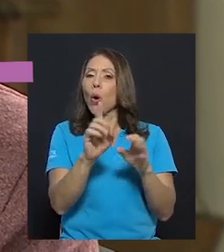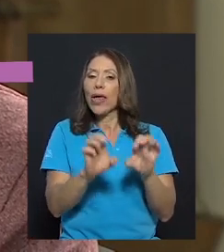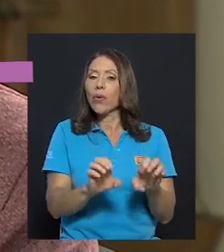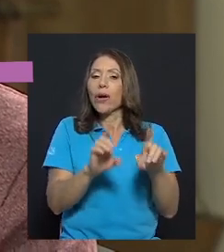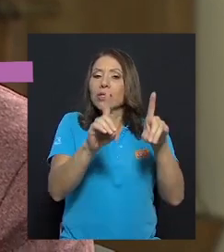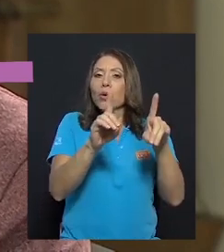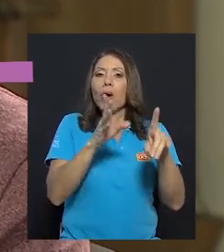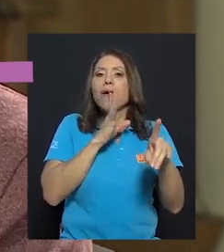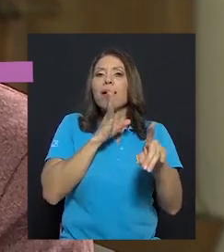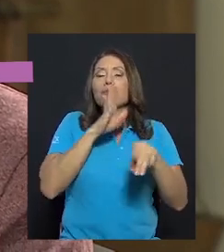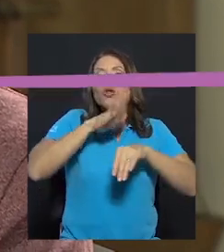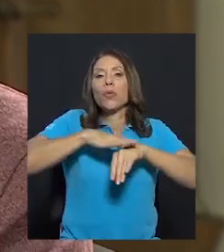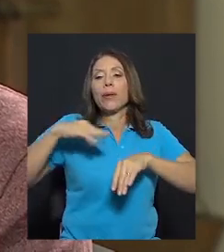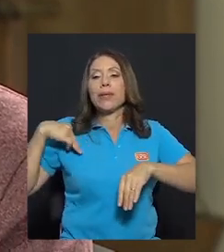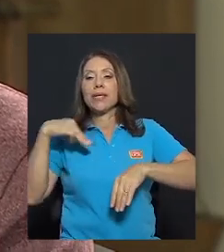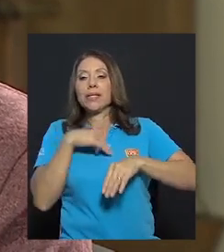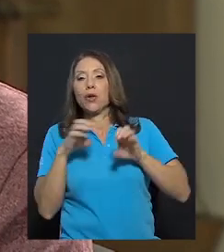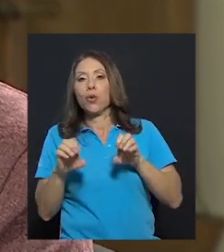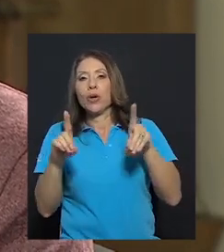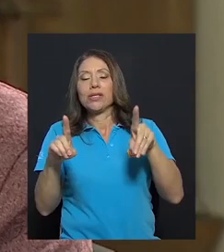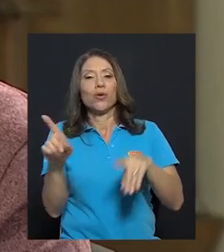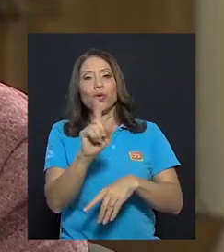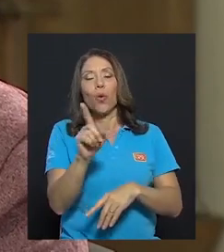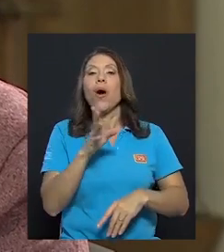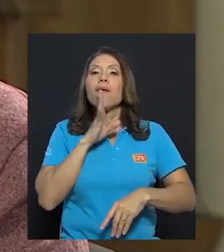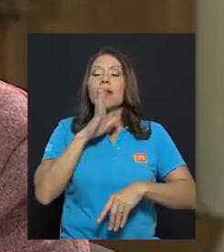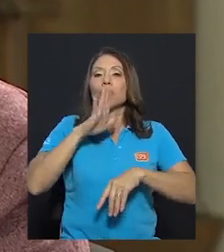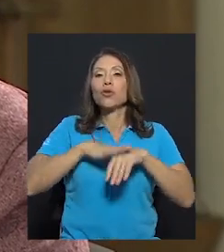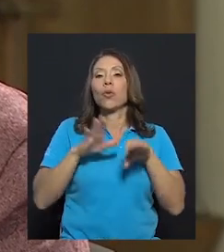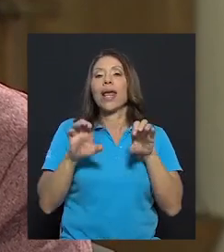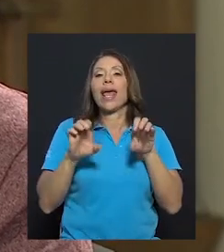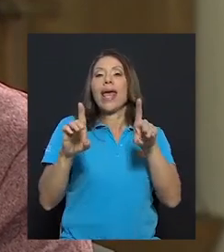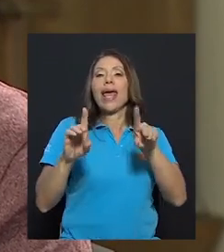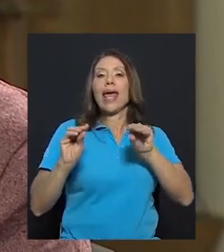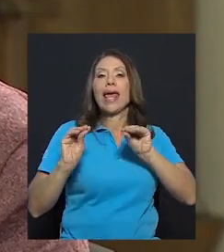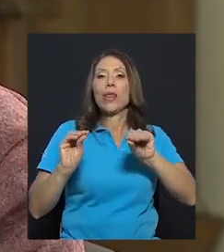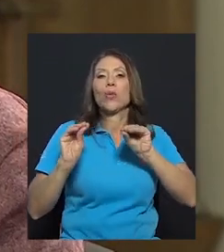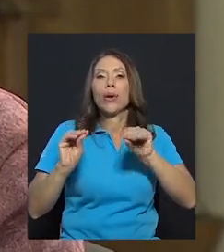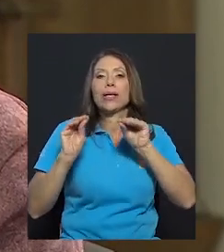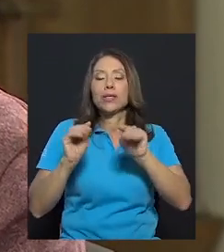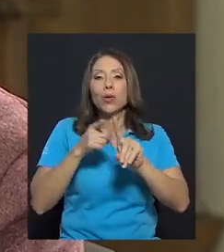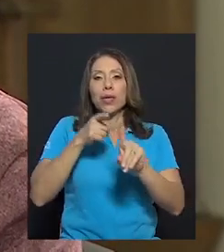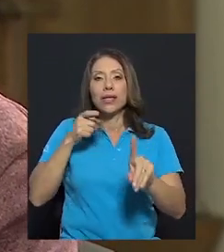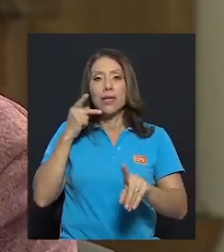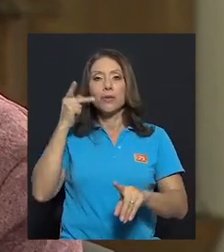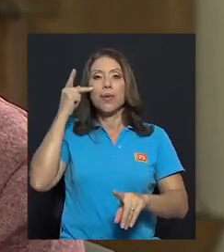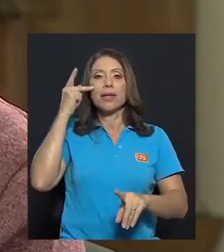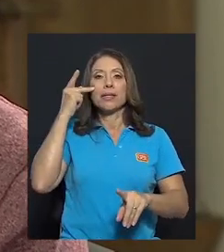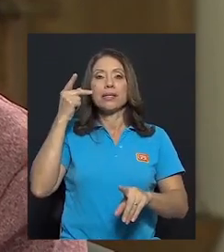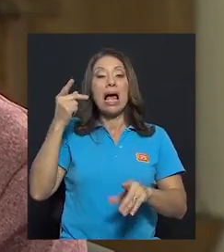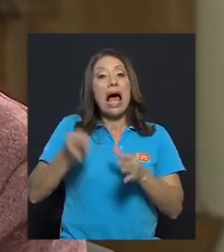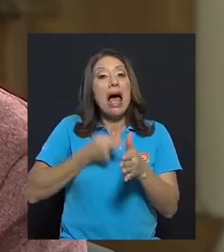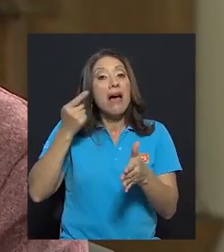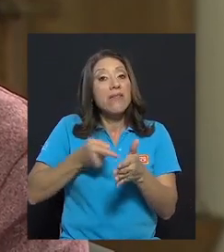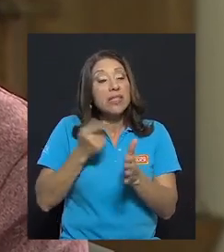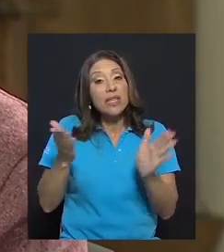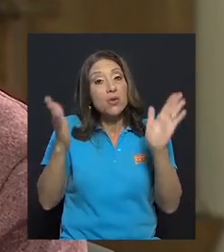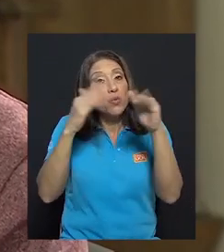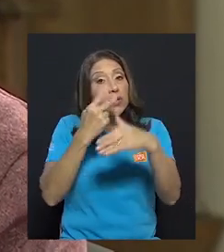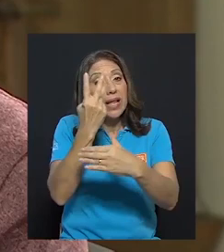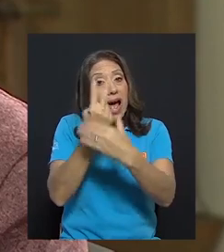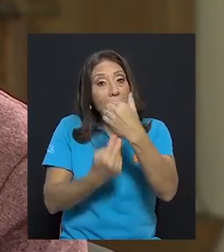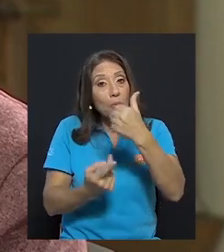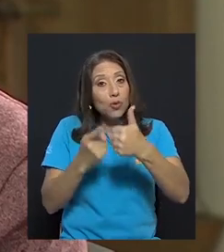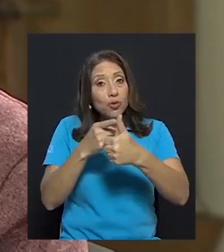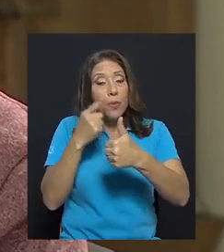Ministerio de Educación, sino la educación desde los padres. No siempre existen ambas figuras, la paterna y la materna, sin embargo